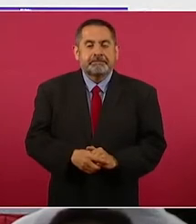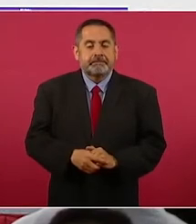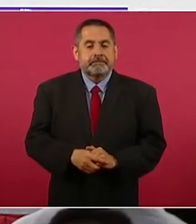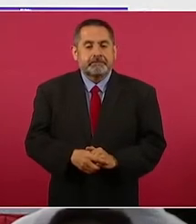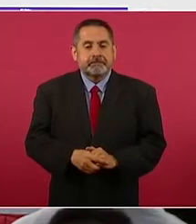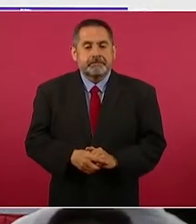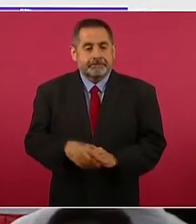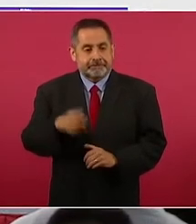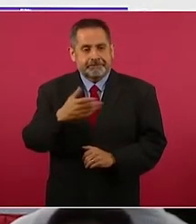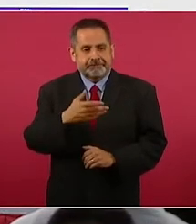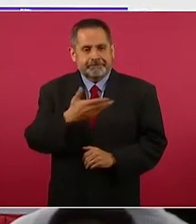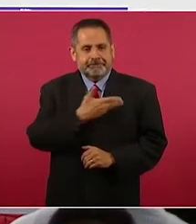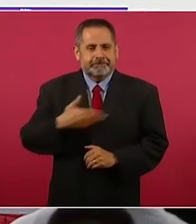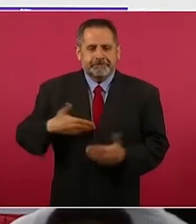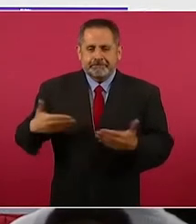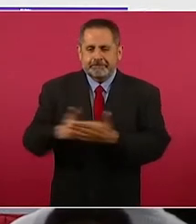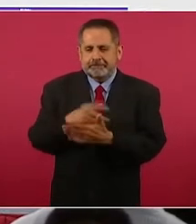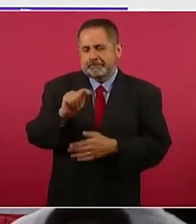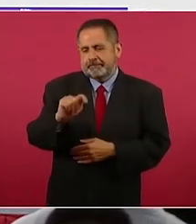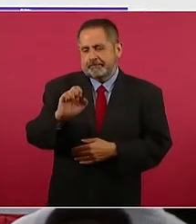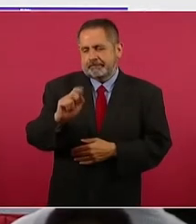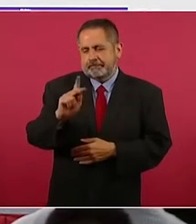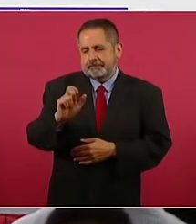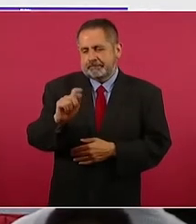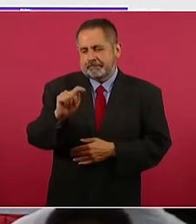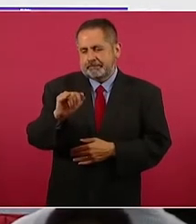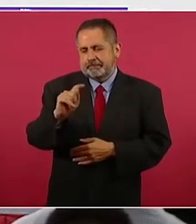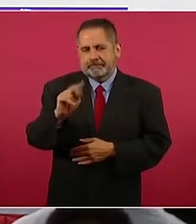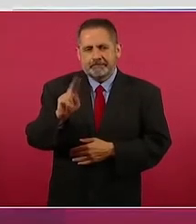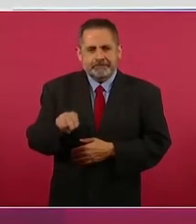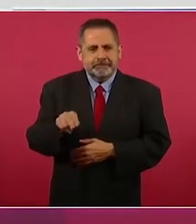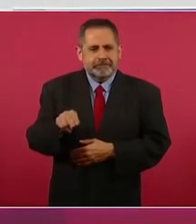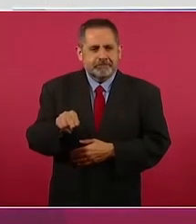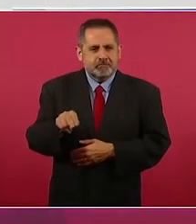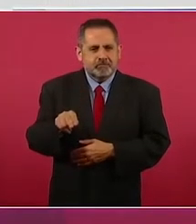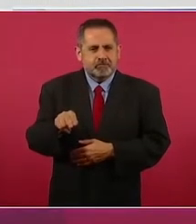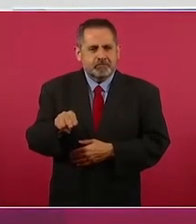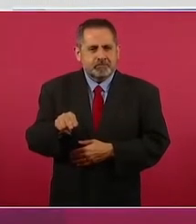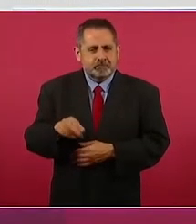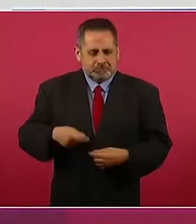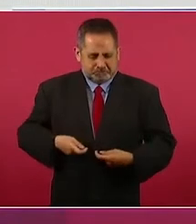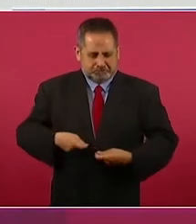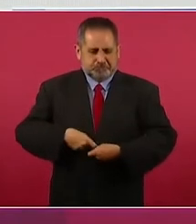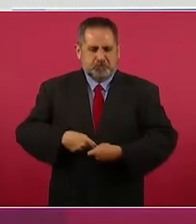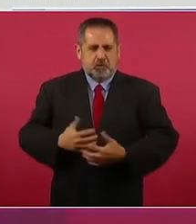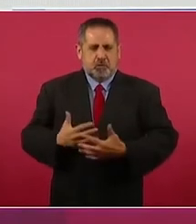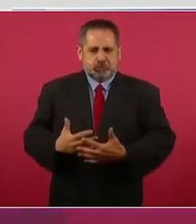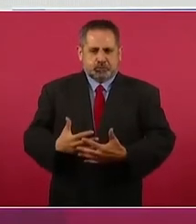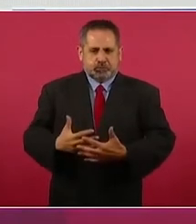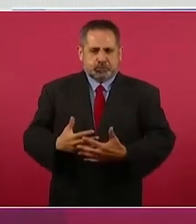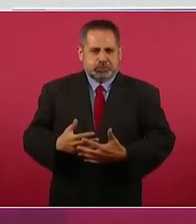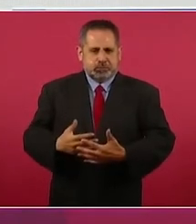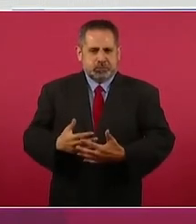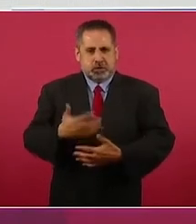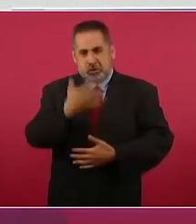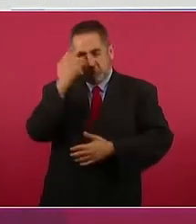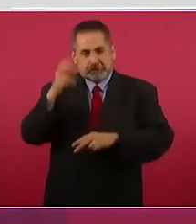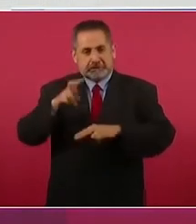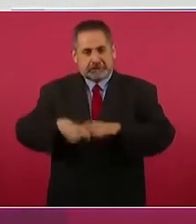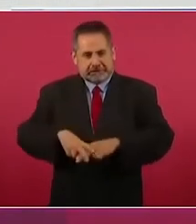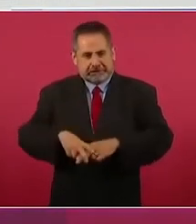el de Tepetitán, que no se desabrocha el saco y no sabe